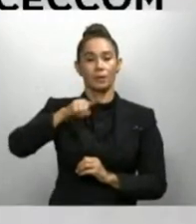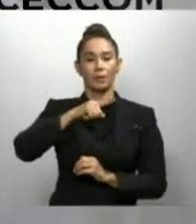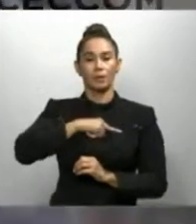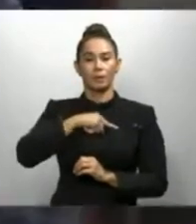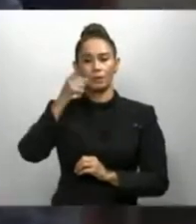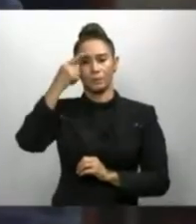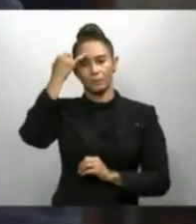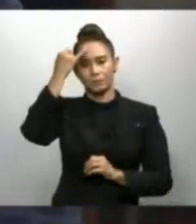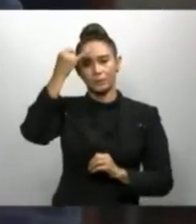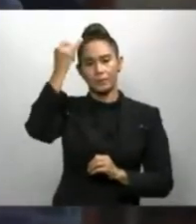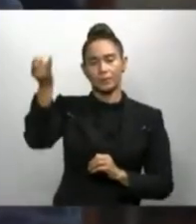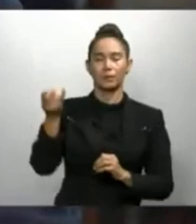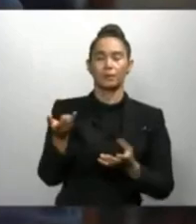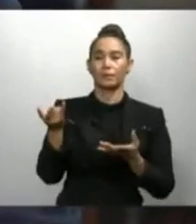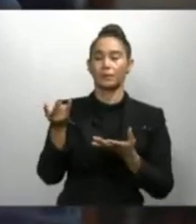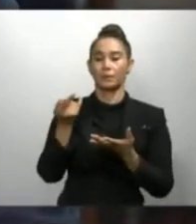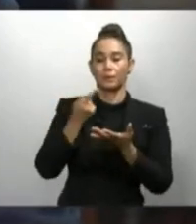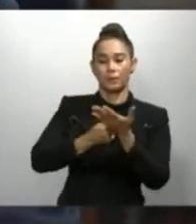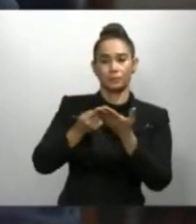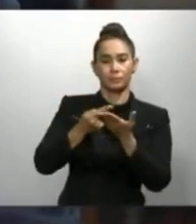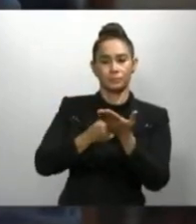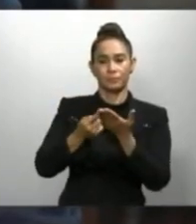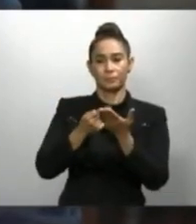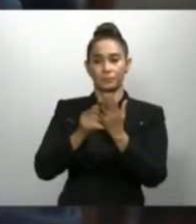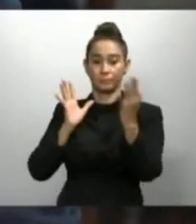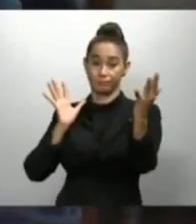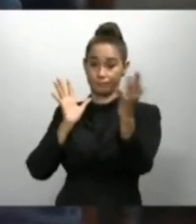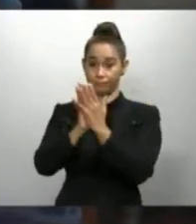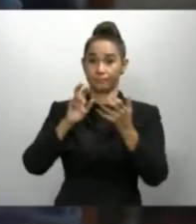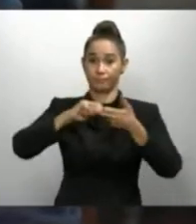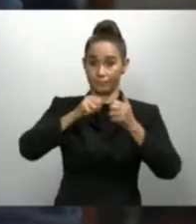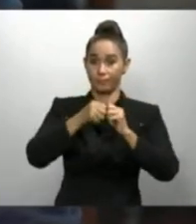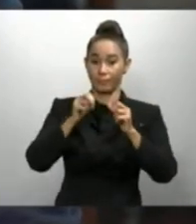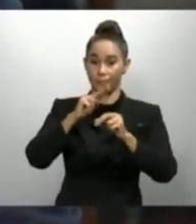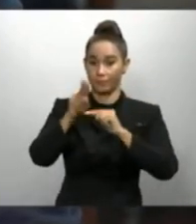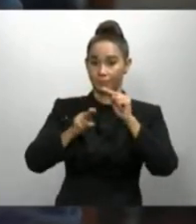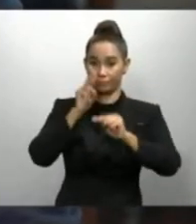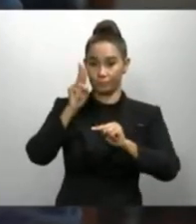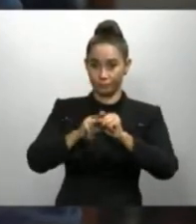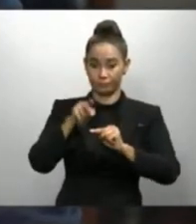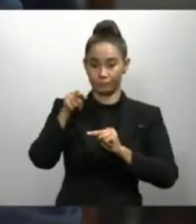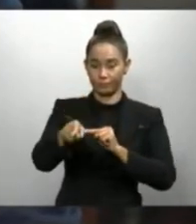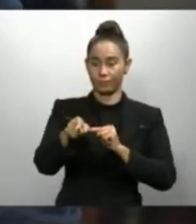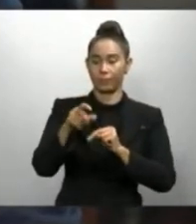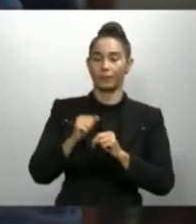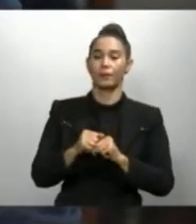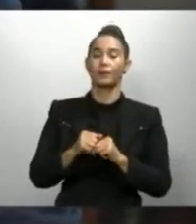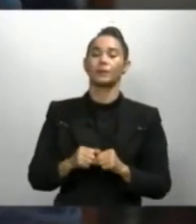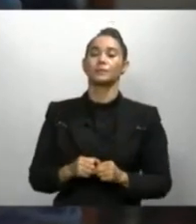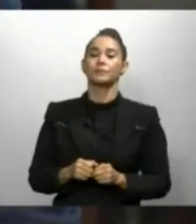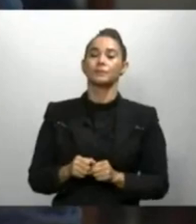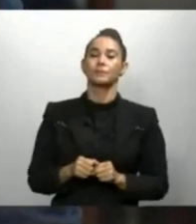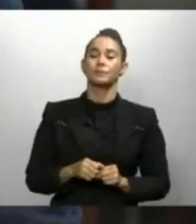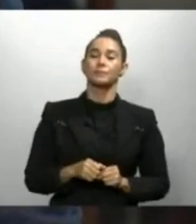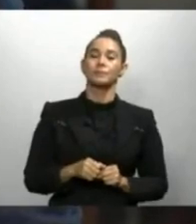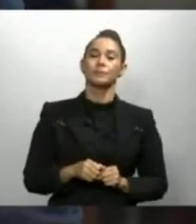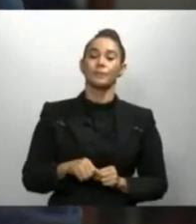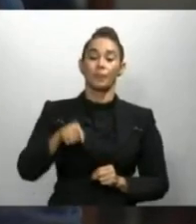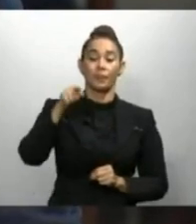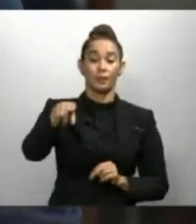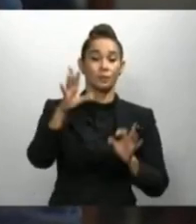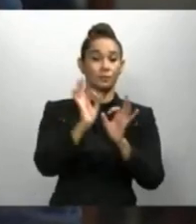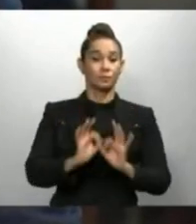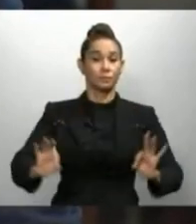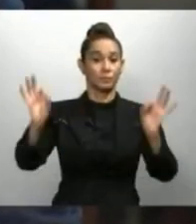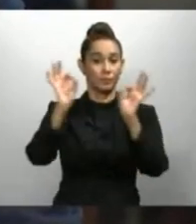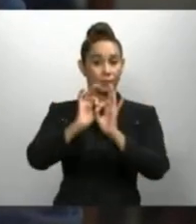líneas de acción que hacen frente a este problema nacional. Este es el común denominador de esta gestión,